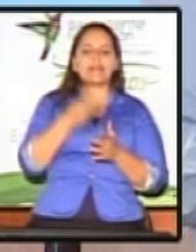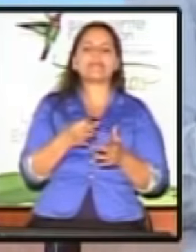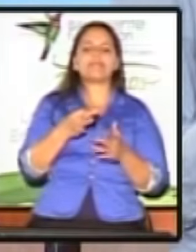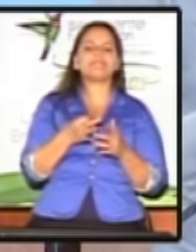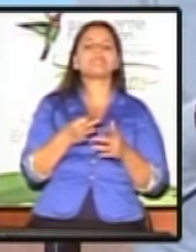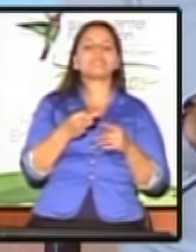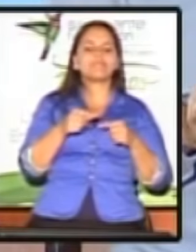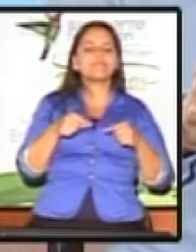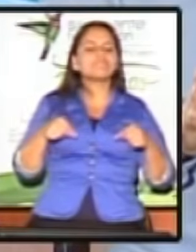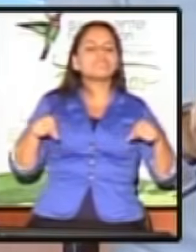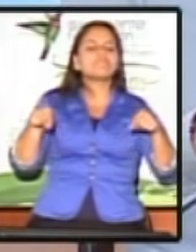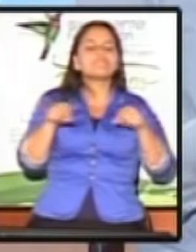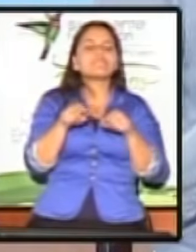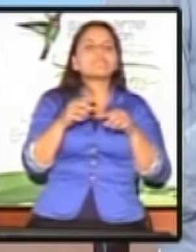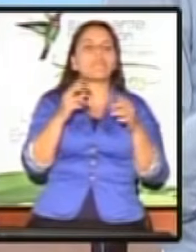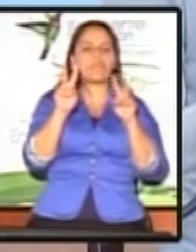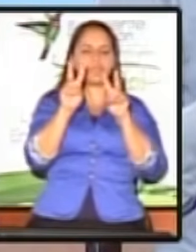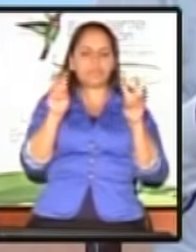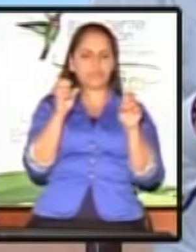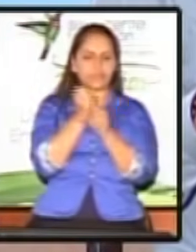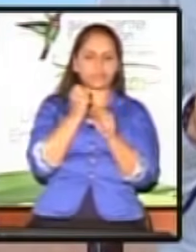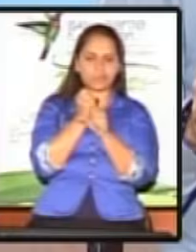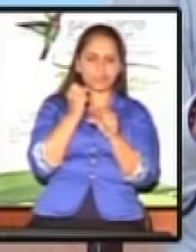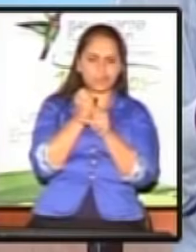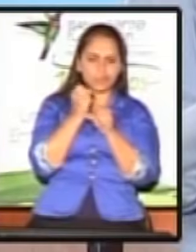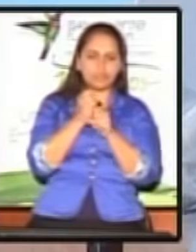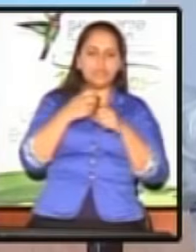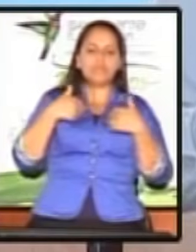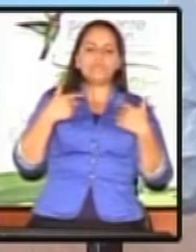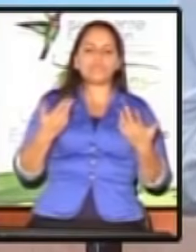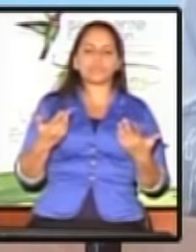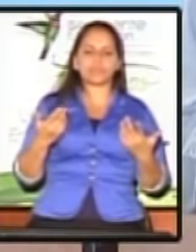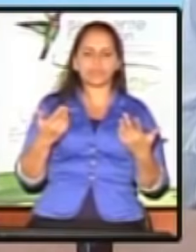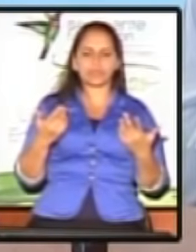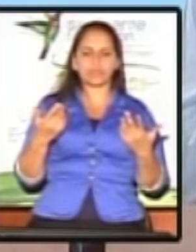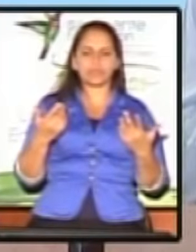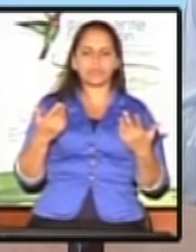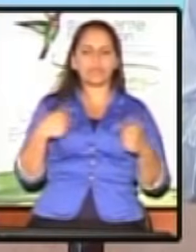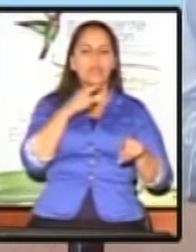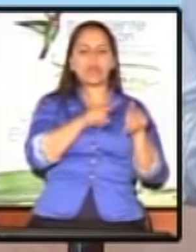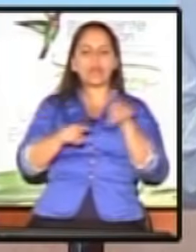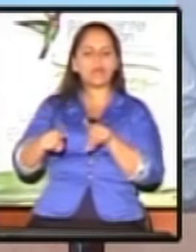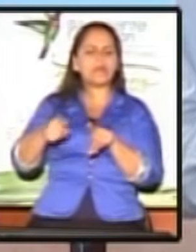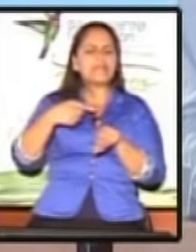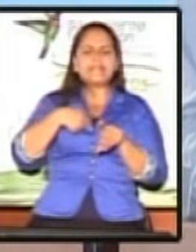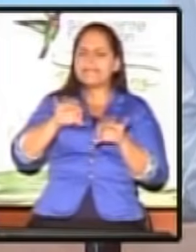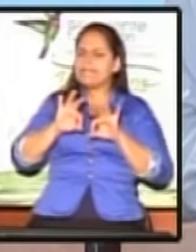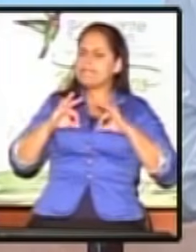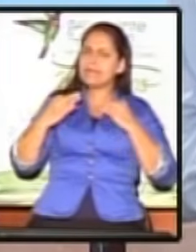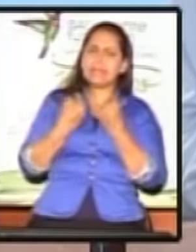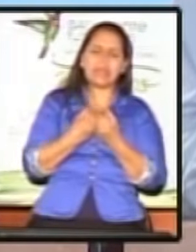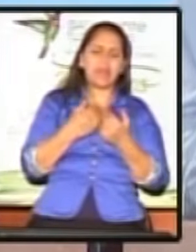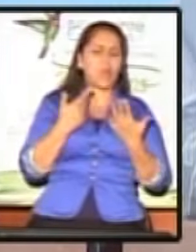nosotros que trabajamos en el hospital vemos, familias que se sienten aterrorizadas para cuidar al